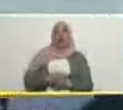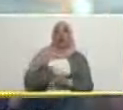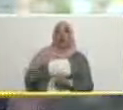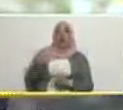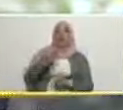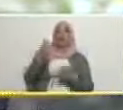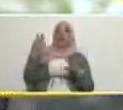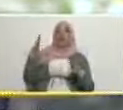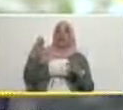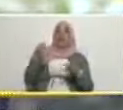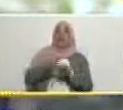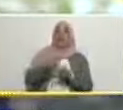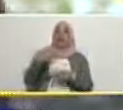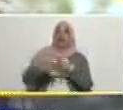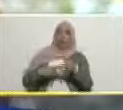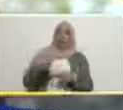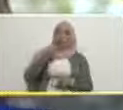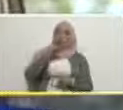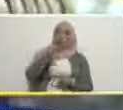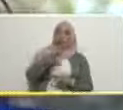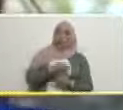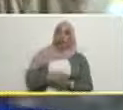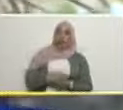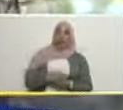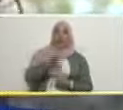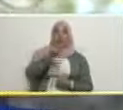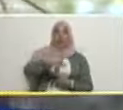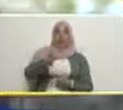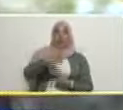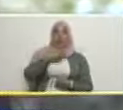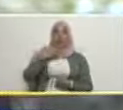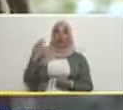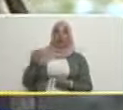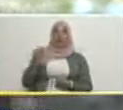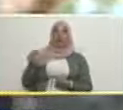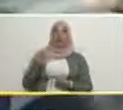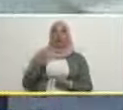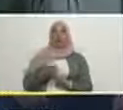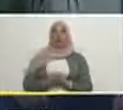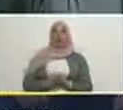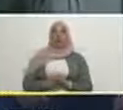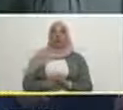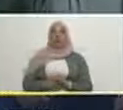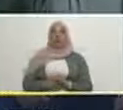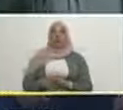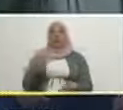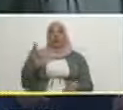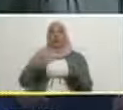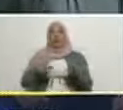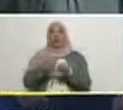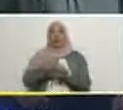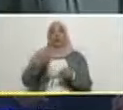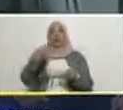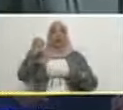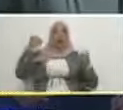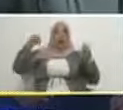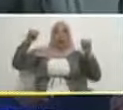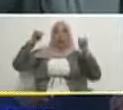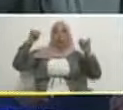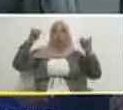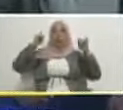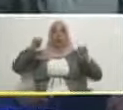anclado en lo profundo del pueblo donde está la juventud venezolana. Serán espacios para el disfrute, para la rumba, para